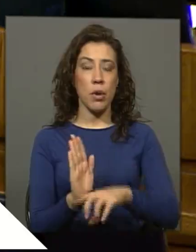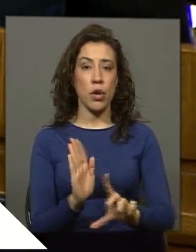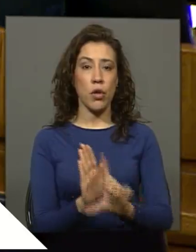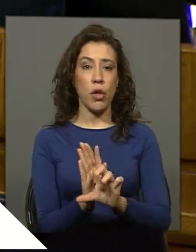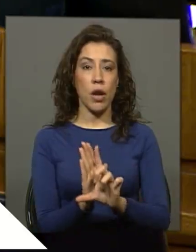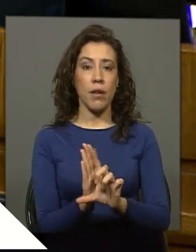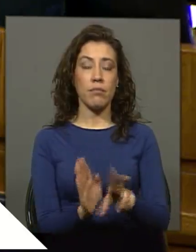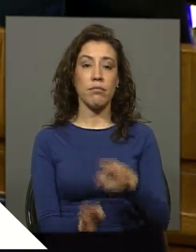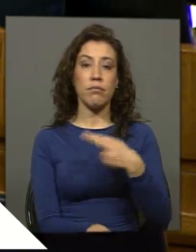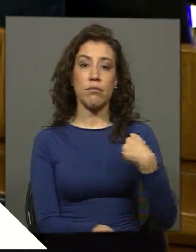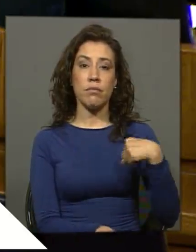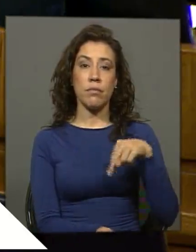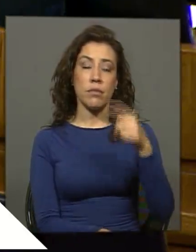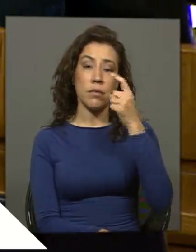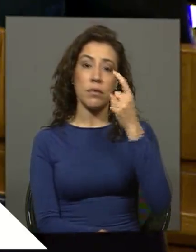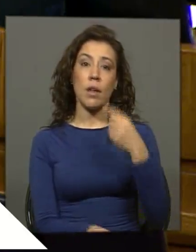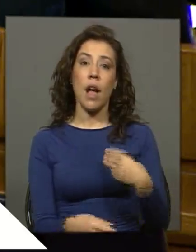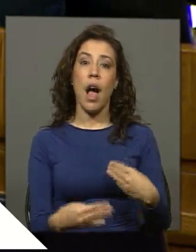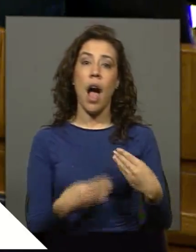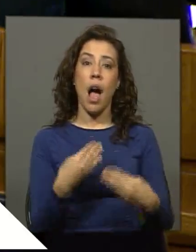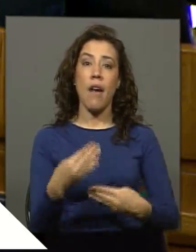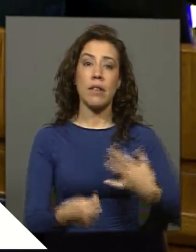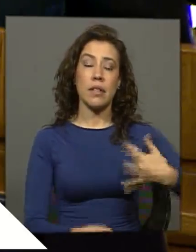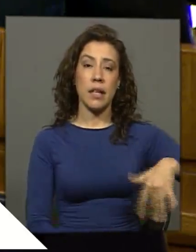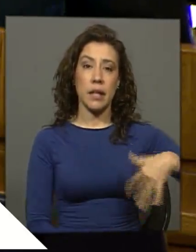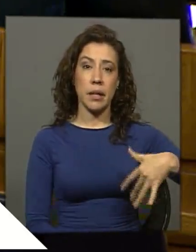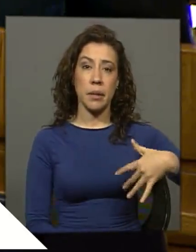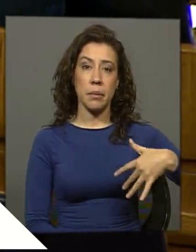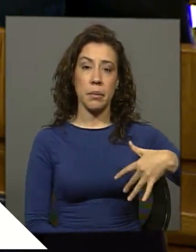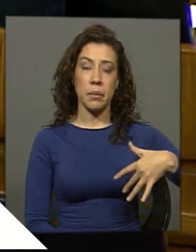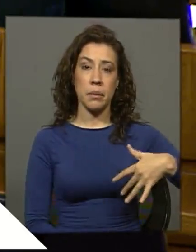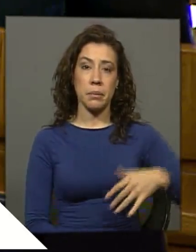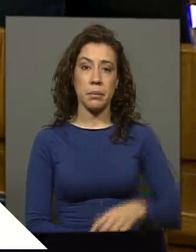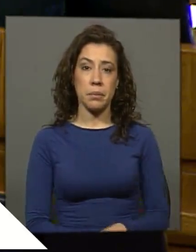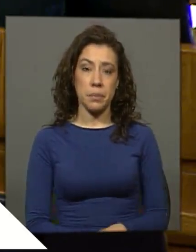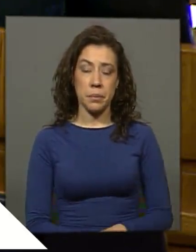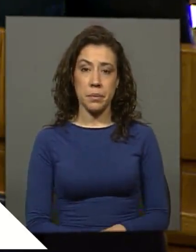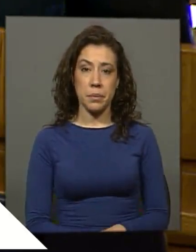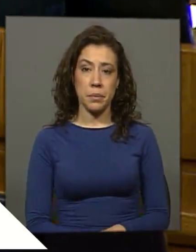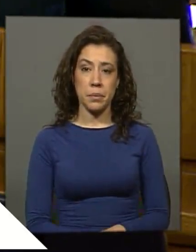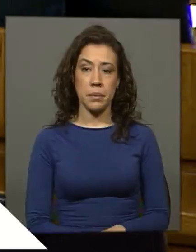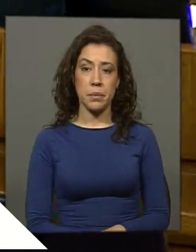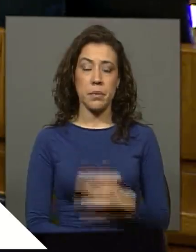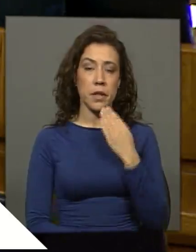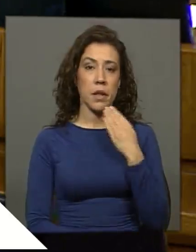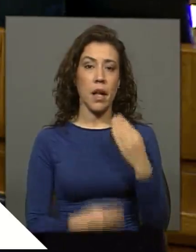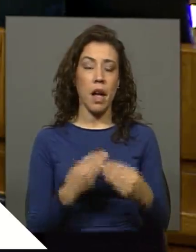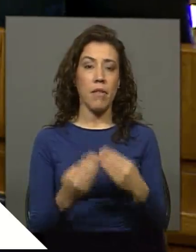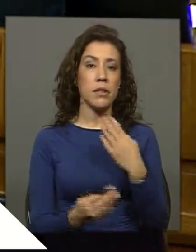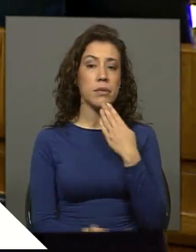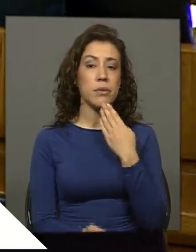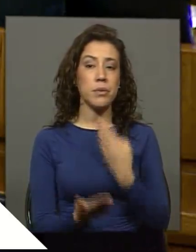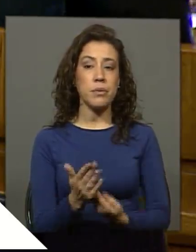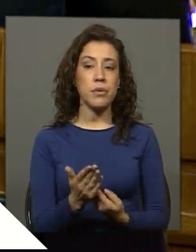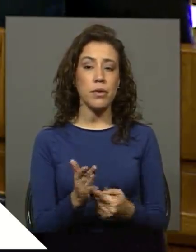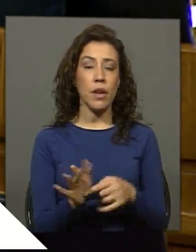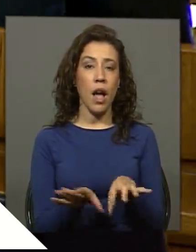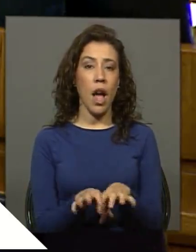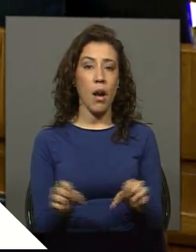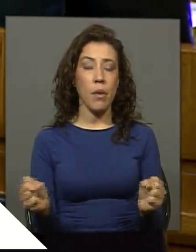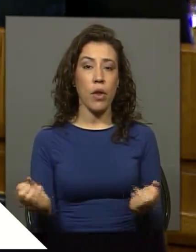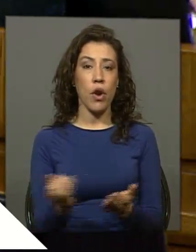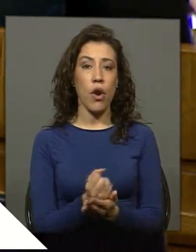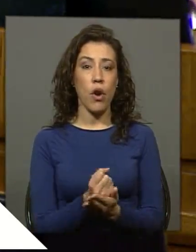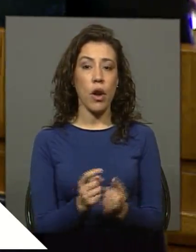nos parece que es un avance importante de considerar es un avance importante también cuando este tipo de acuerdos se